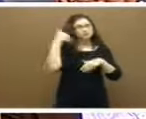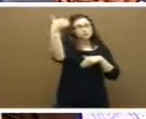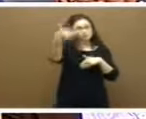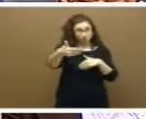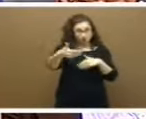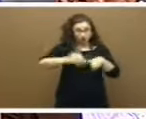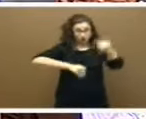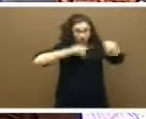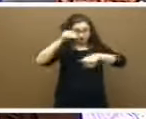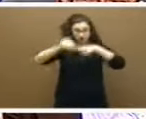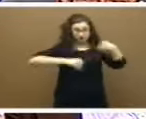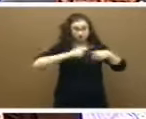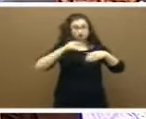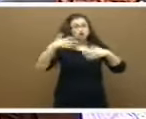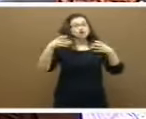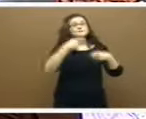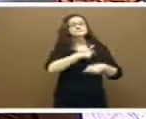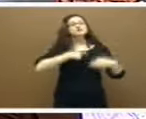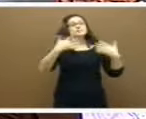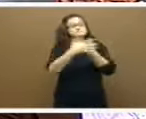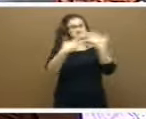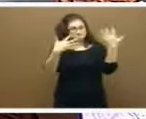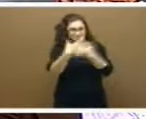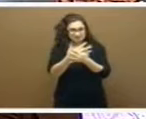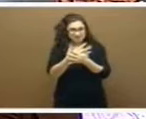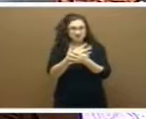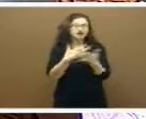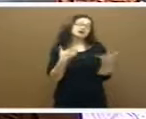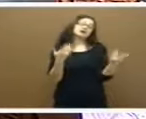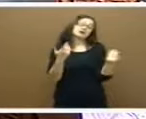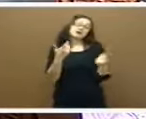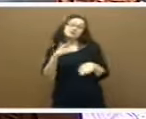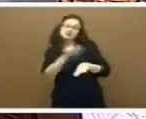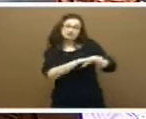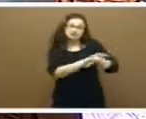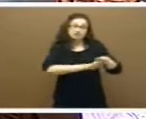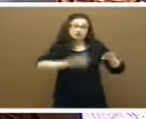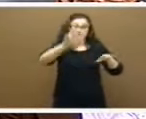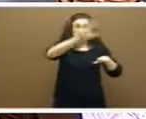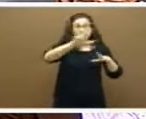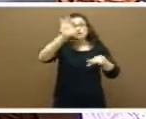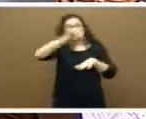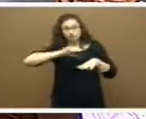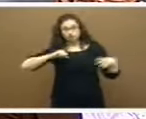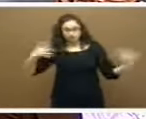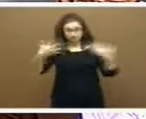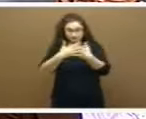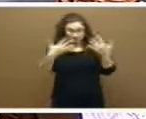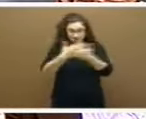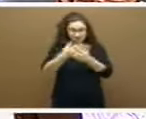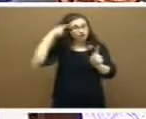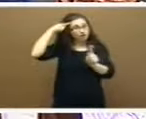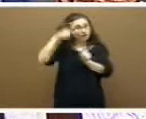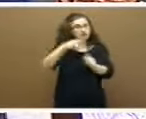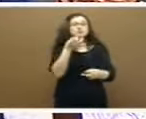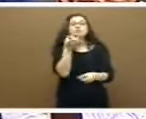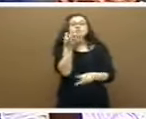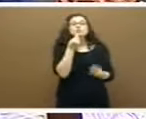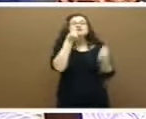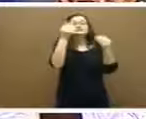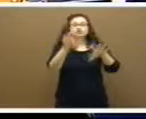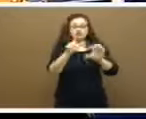la Comisión Mixta Comunidad Autónoma Estado, Administración del Estado para aprobar la deuda histórica de Extremadura?